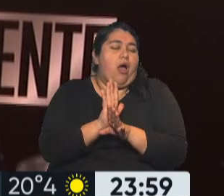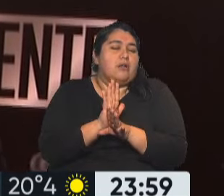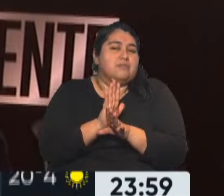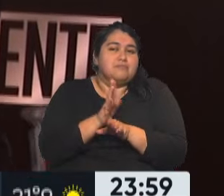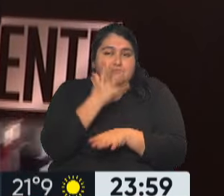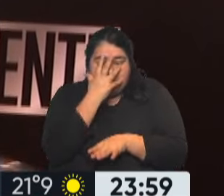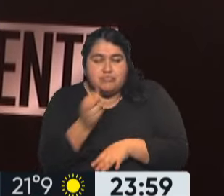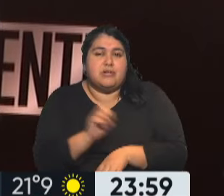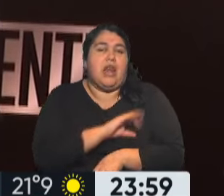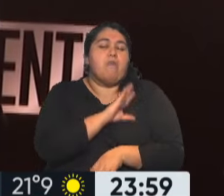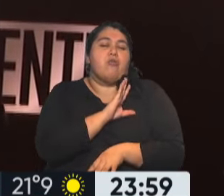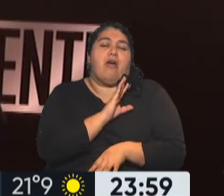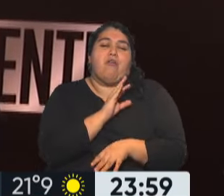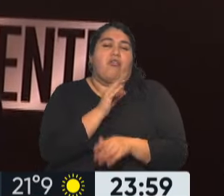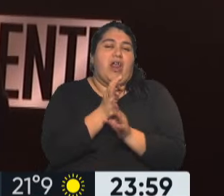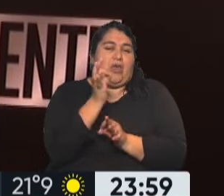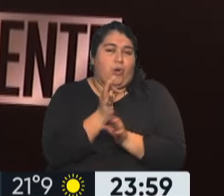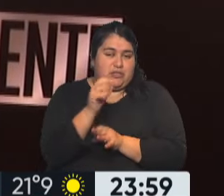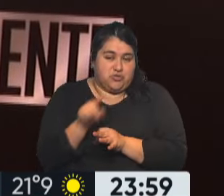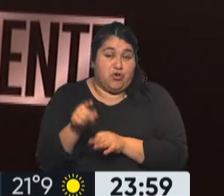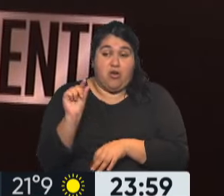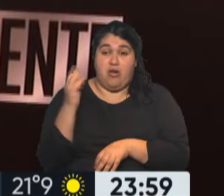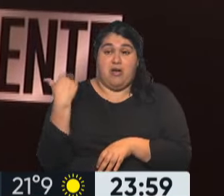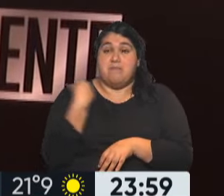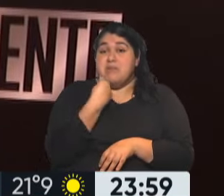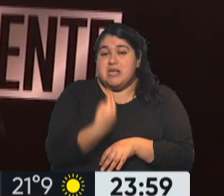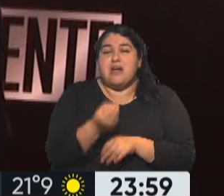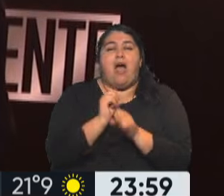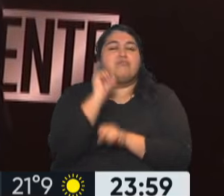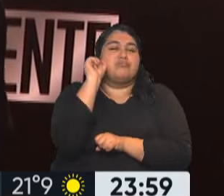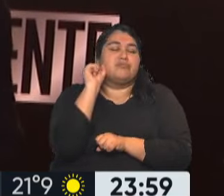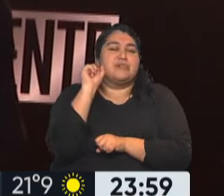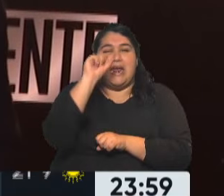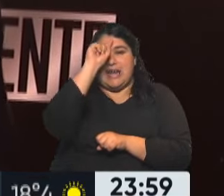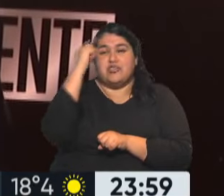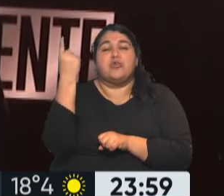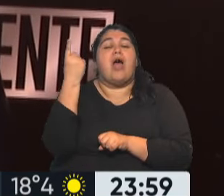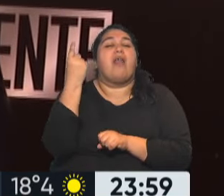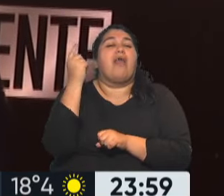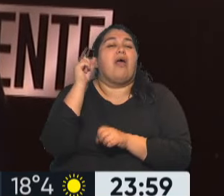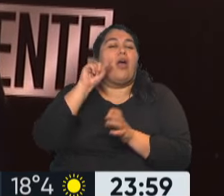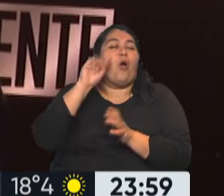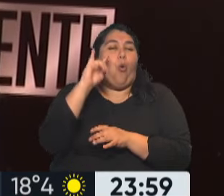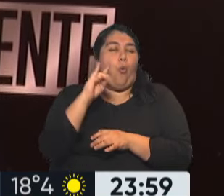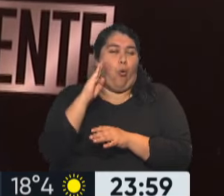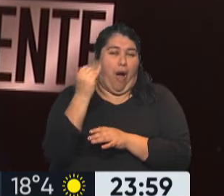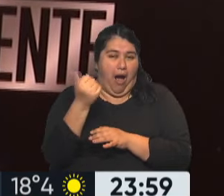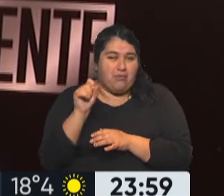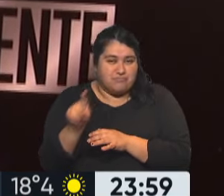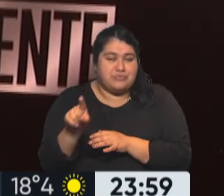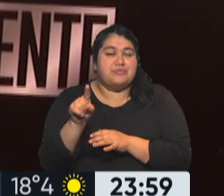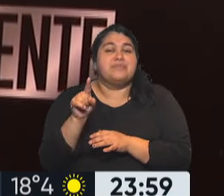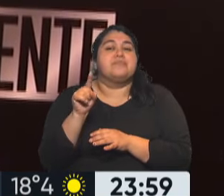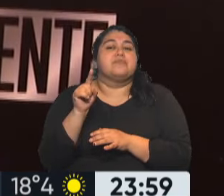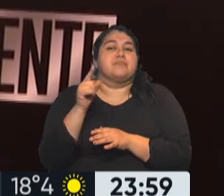de la educación, ¿no? Y mi hija se acaba de egresar del Nacional de Buenos Aires, una escuela pública, y bueno, me